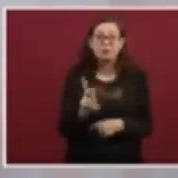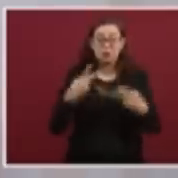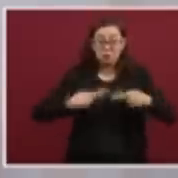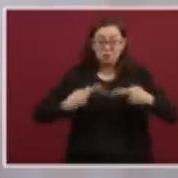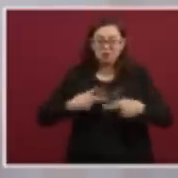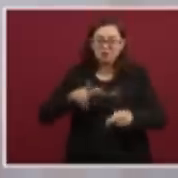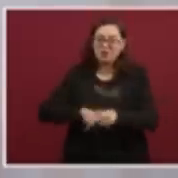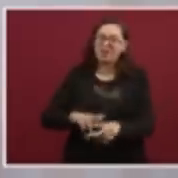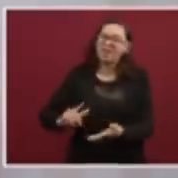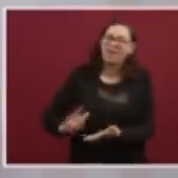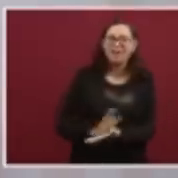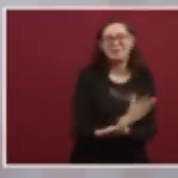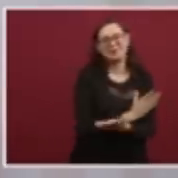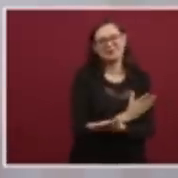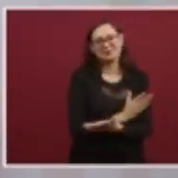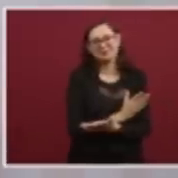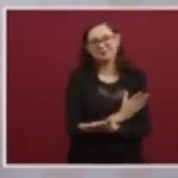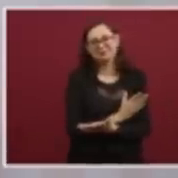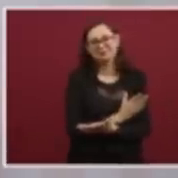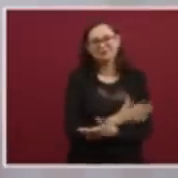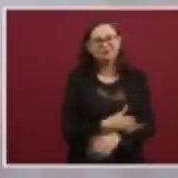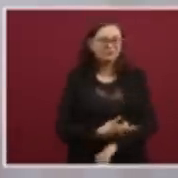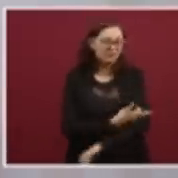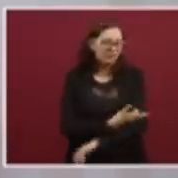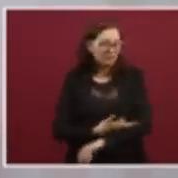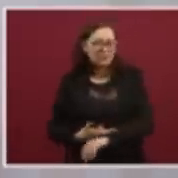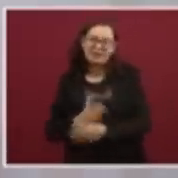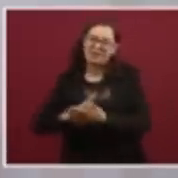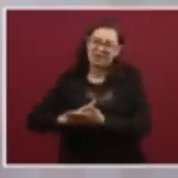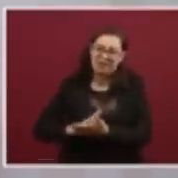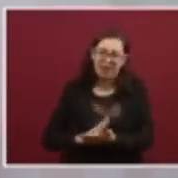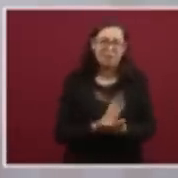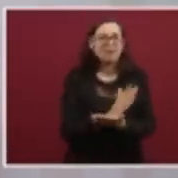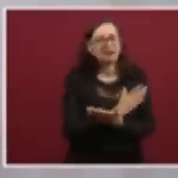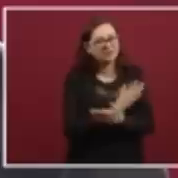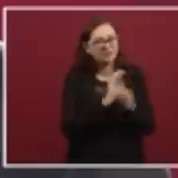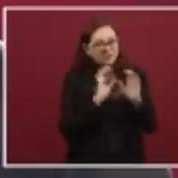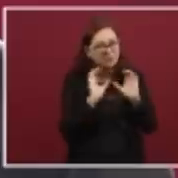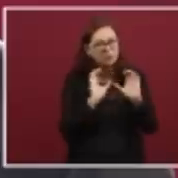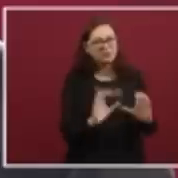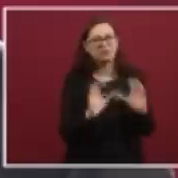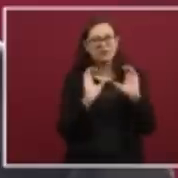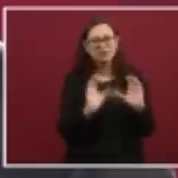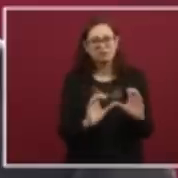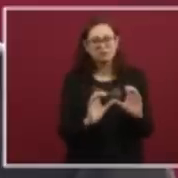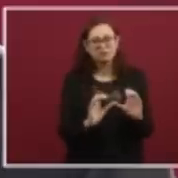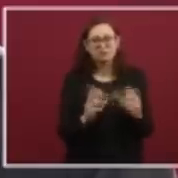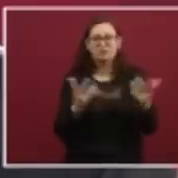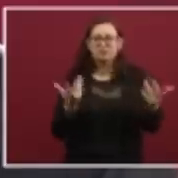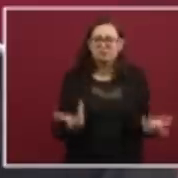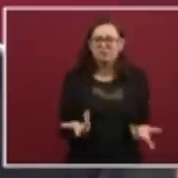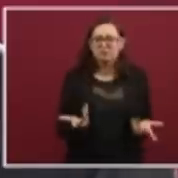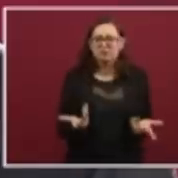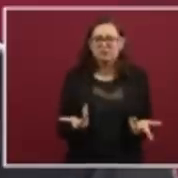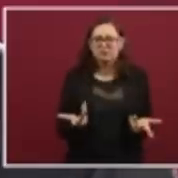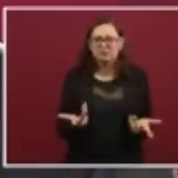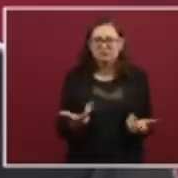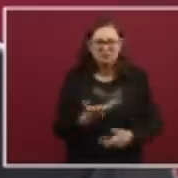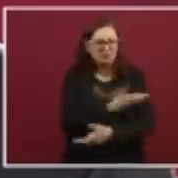personal, las cosas familiares, cuidarlas, que qué culpa tienen